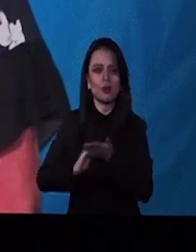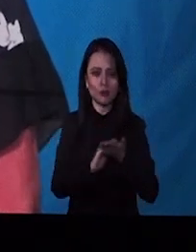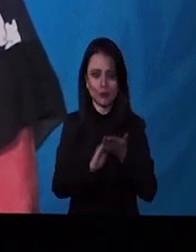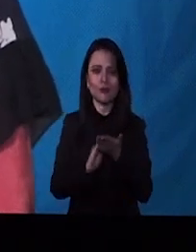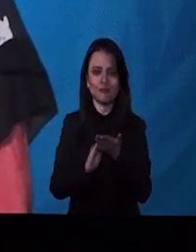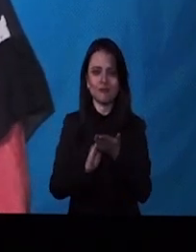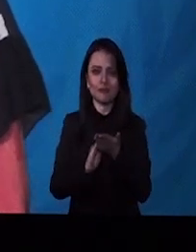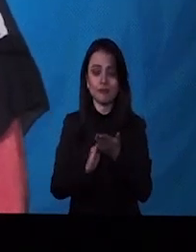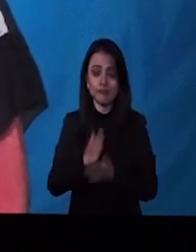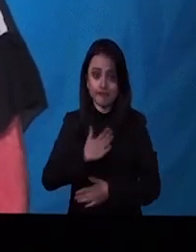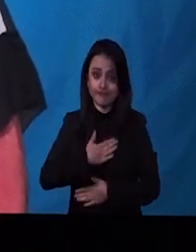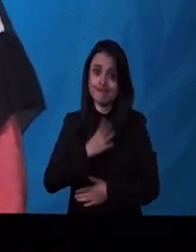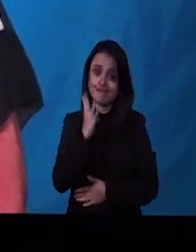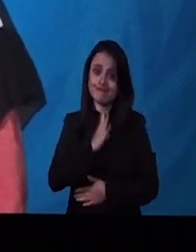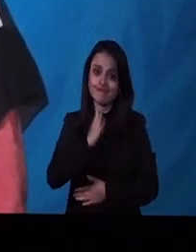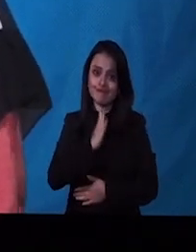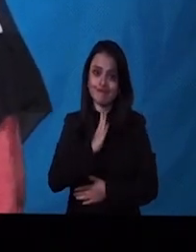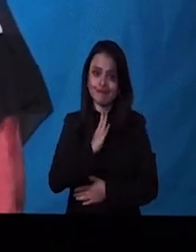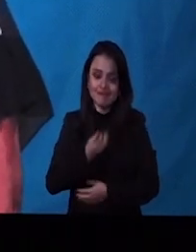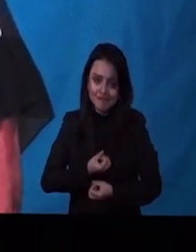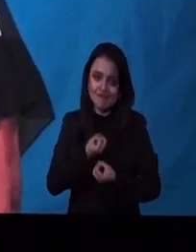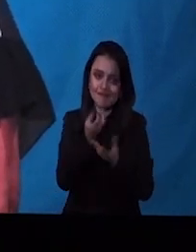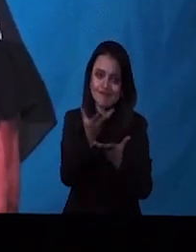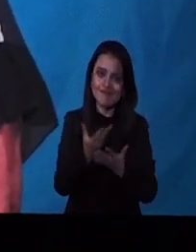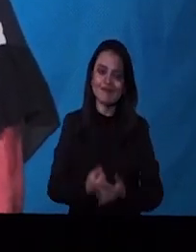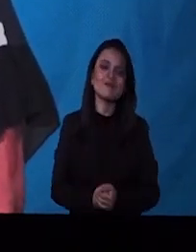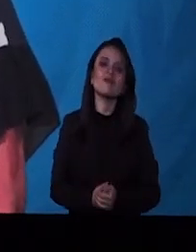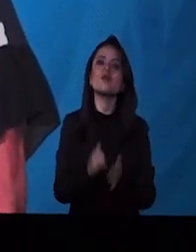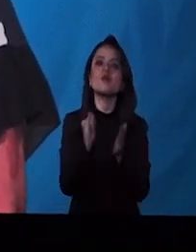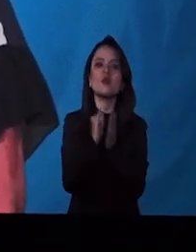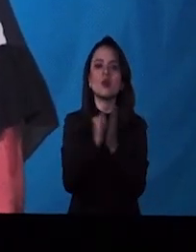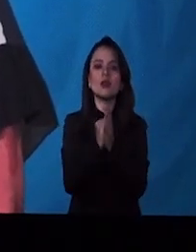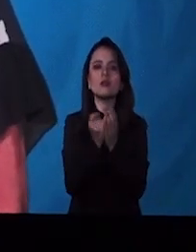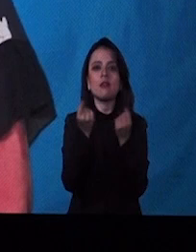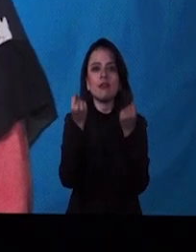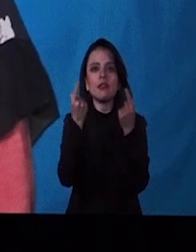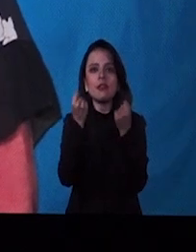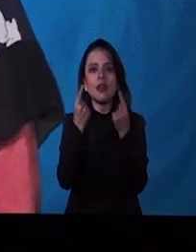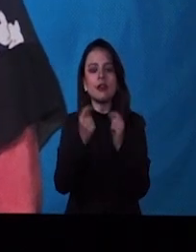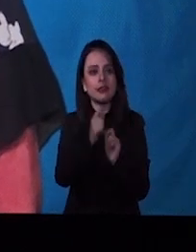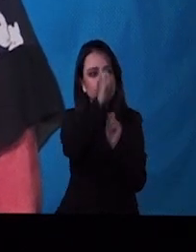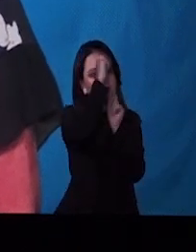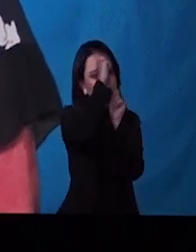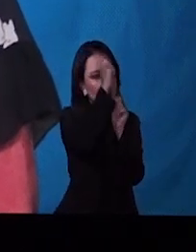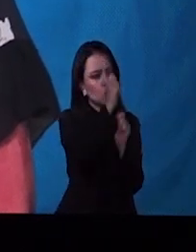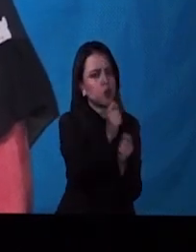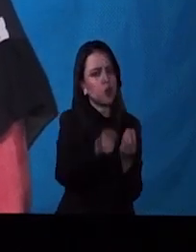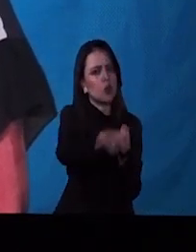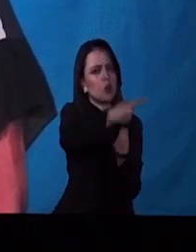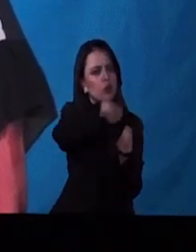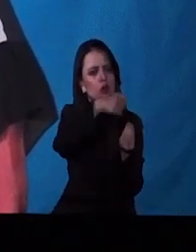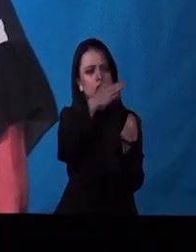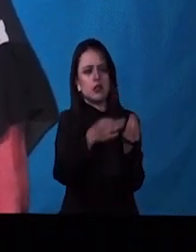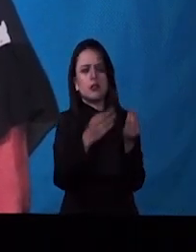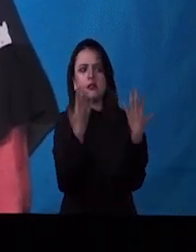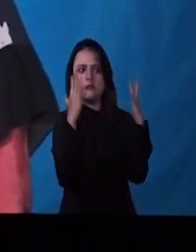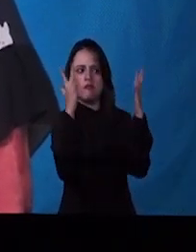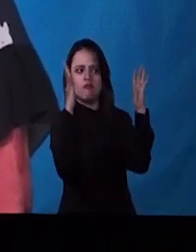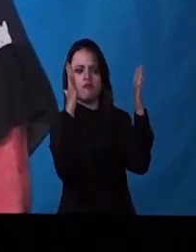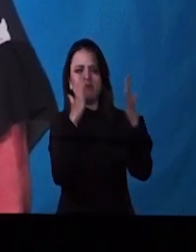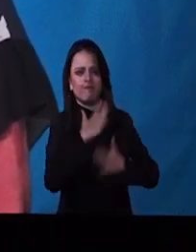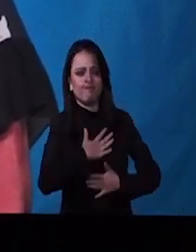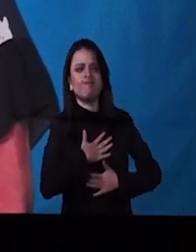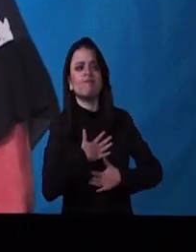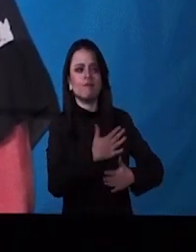propia experiencia me lo ha enseñado. Por ello valoro profundamente el trabajo de la Comisión y exhorto a las autoridades del Estado y a toda la